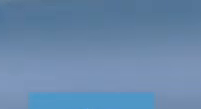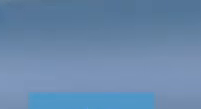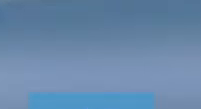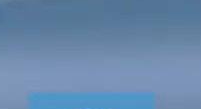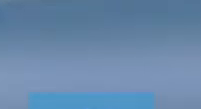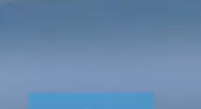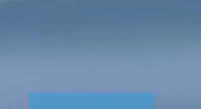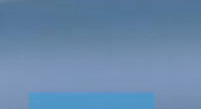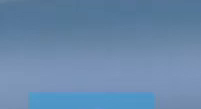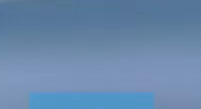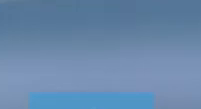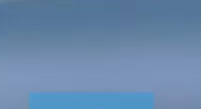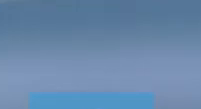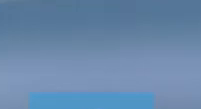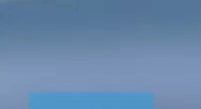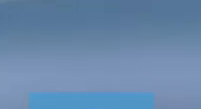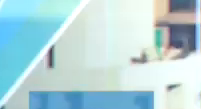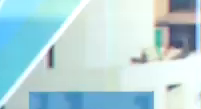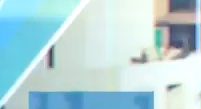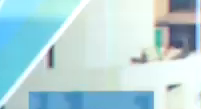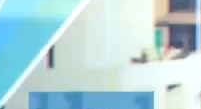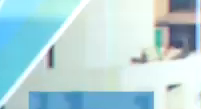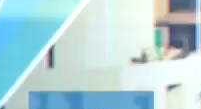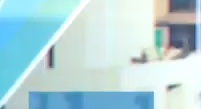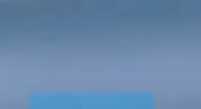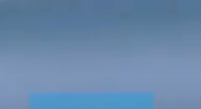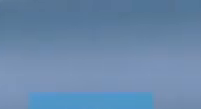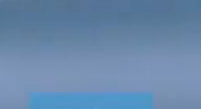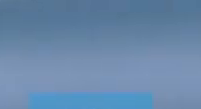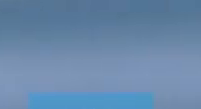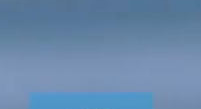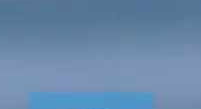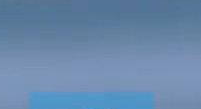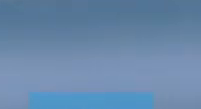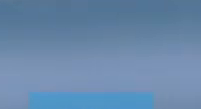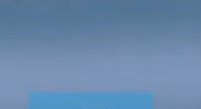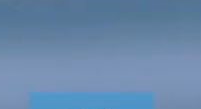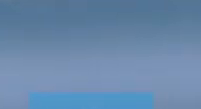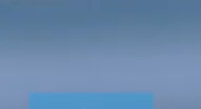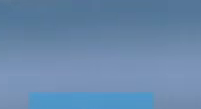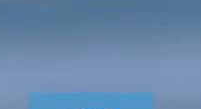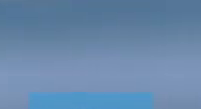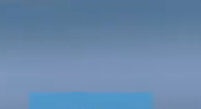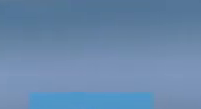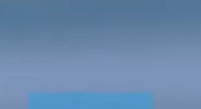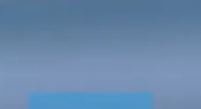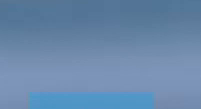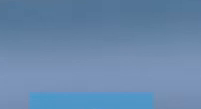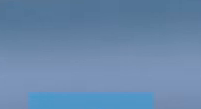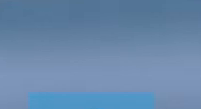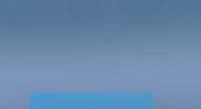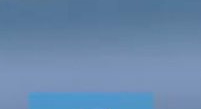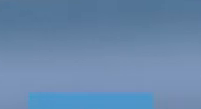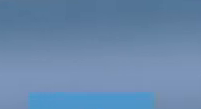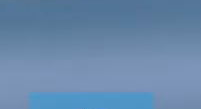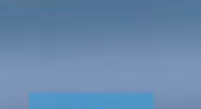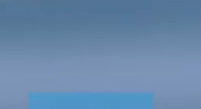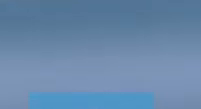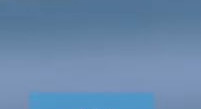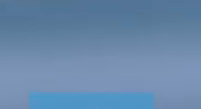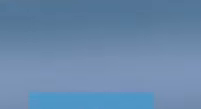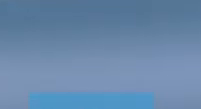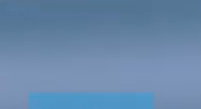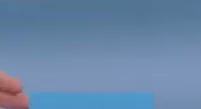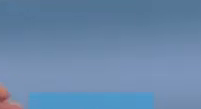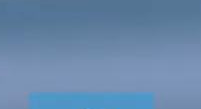¿Era previsible o no el apoyo a Luis Lacalle Pou? Algunos decíamos sí, estaba